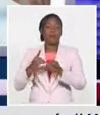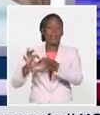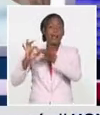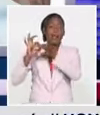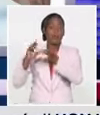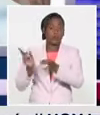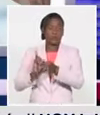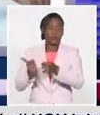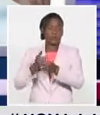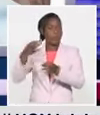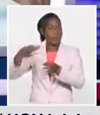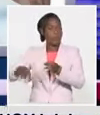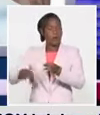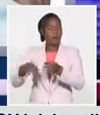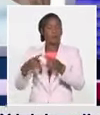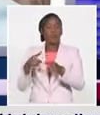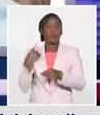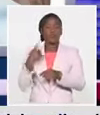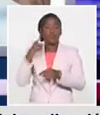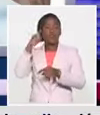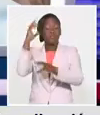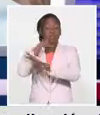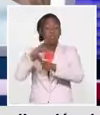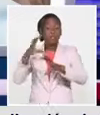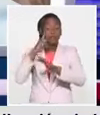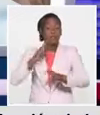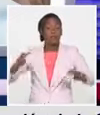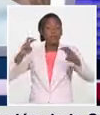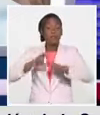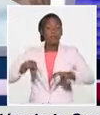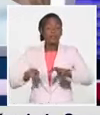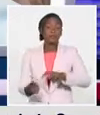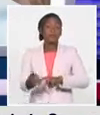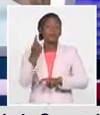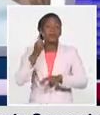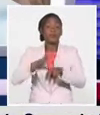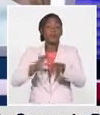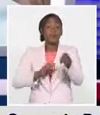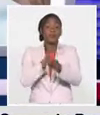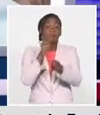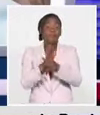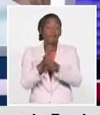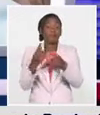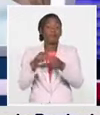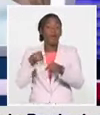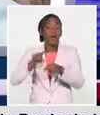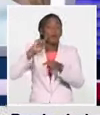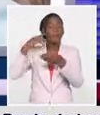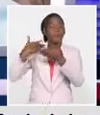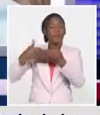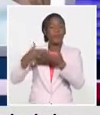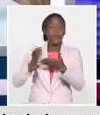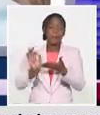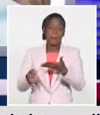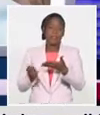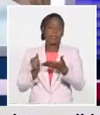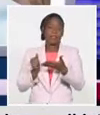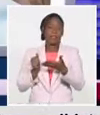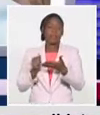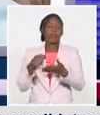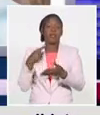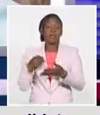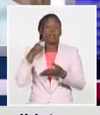Para la ciencia, el uso de las vacunas, de este tipo de vacunas, es importante porque